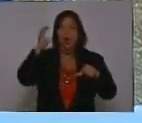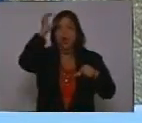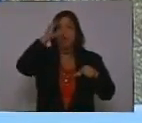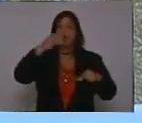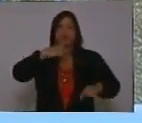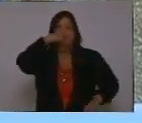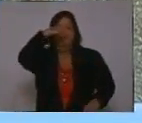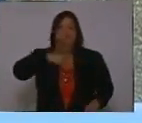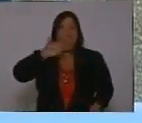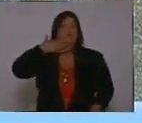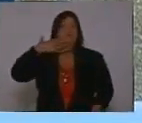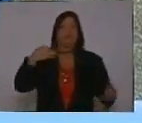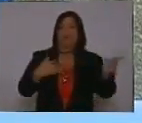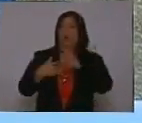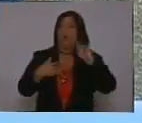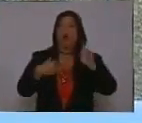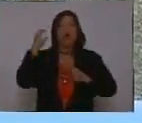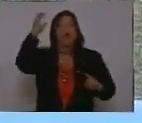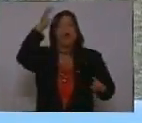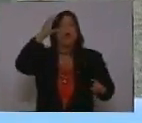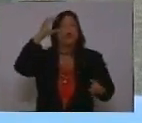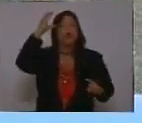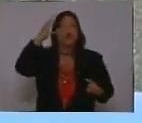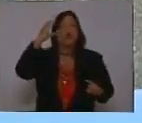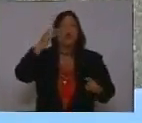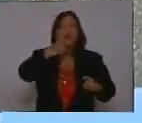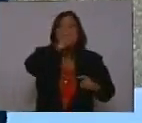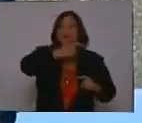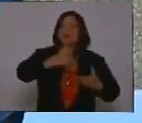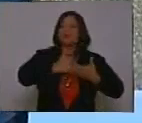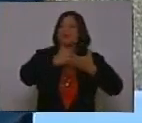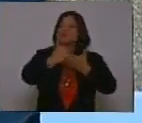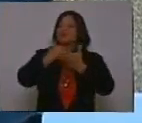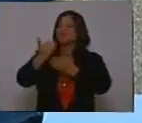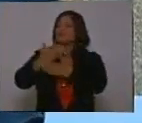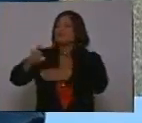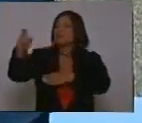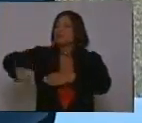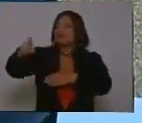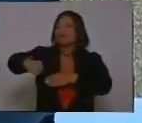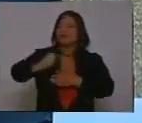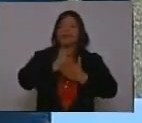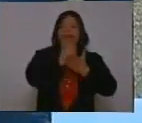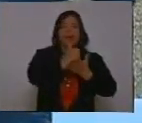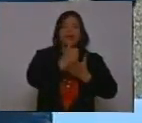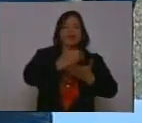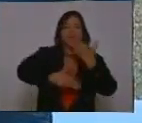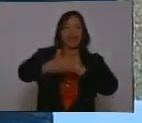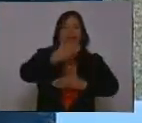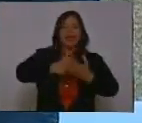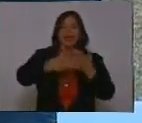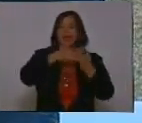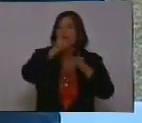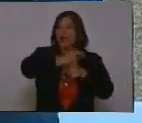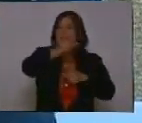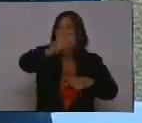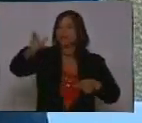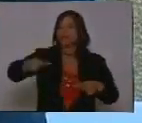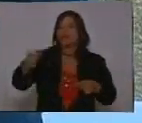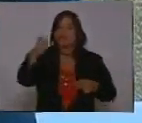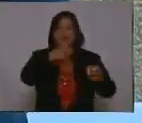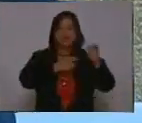mi persona, conocimiento para las personas que más necesitan de este conocimiento. Y yo